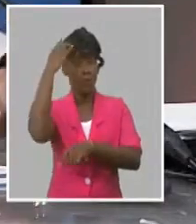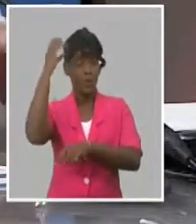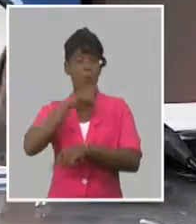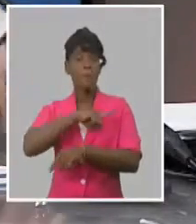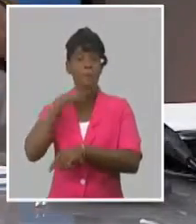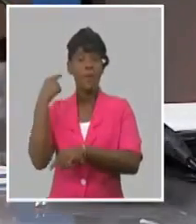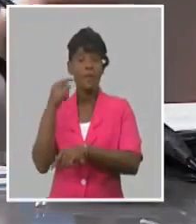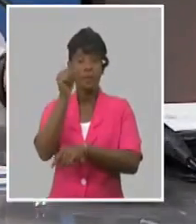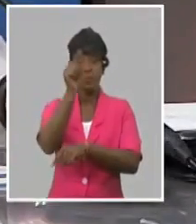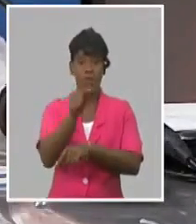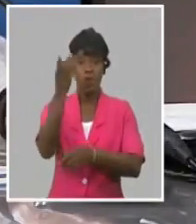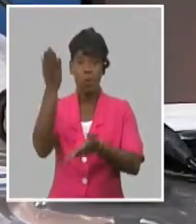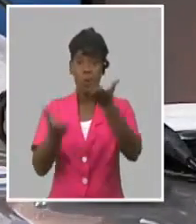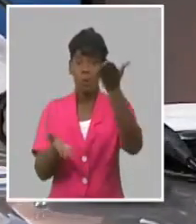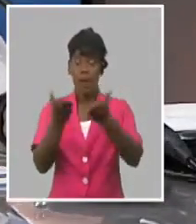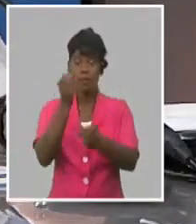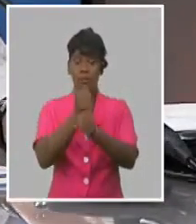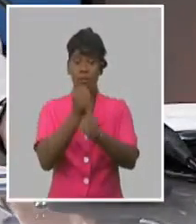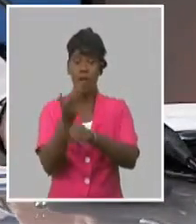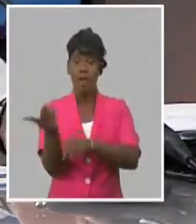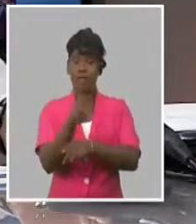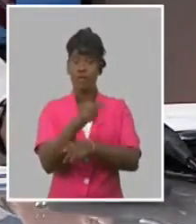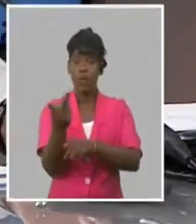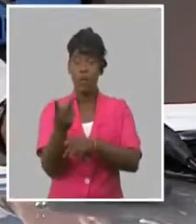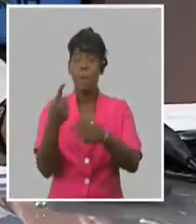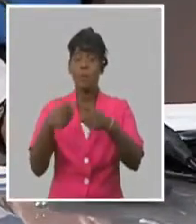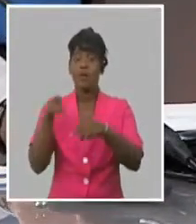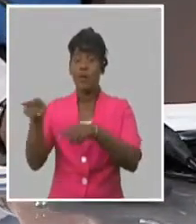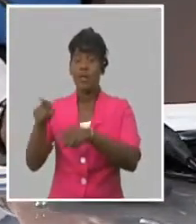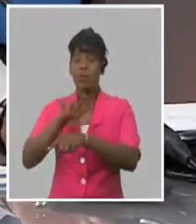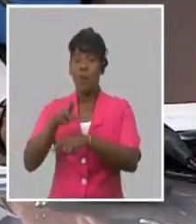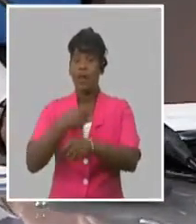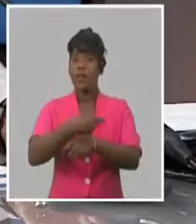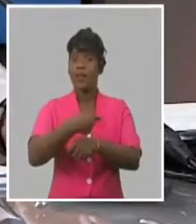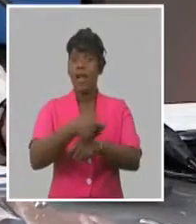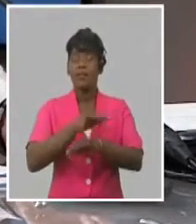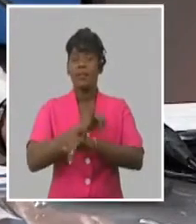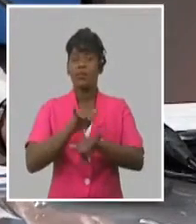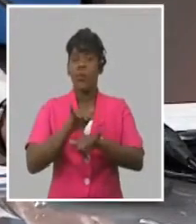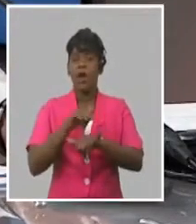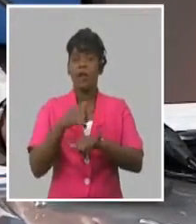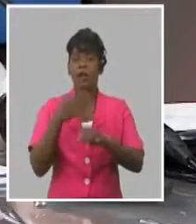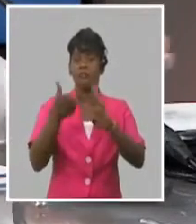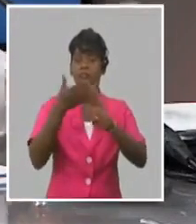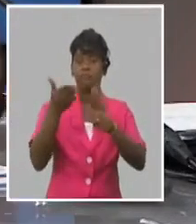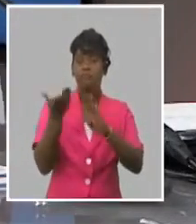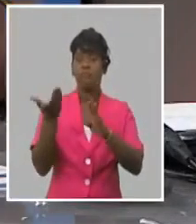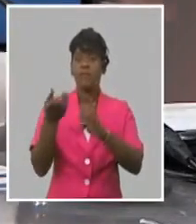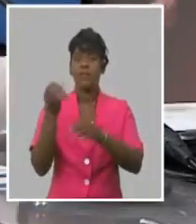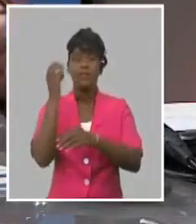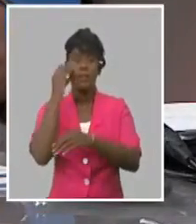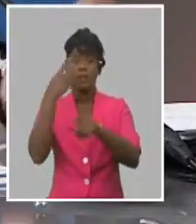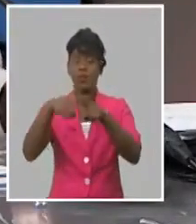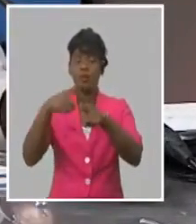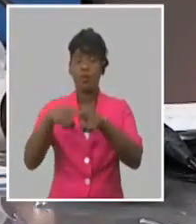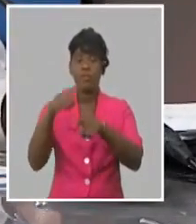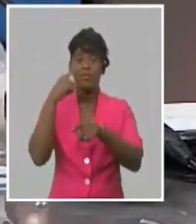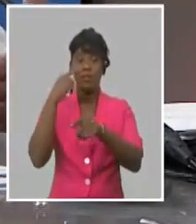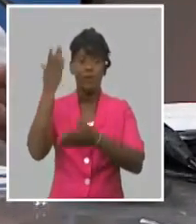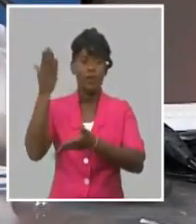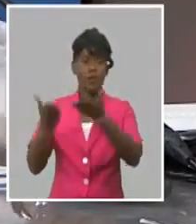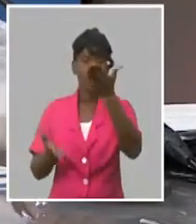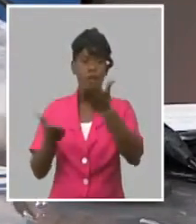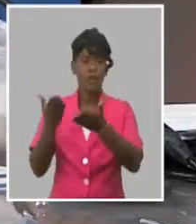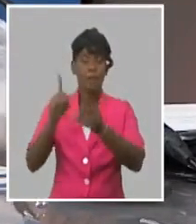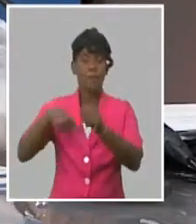tiene beneficio en términos de gasto o tiene beneficio en términos de ingreso por la diferencia de tipo